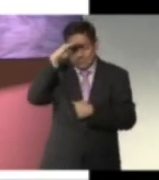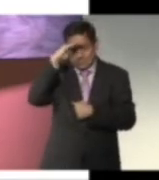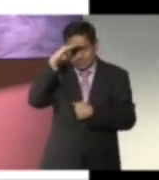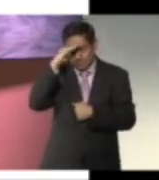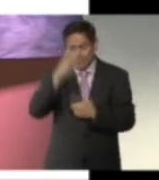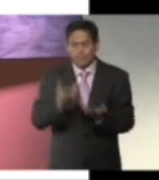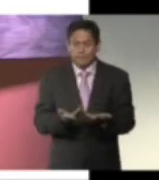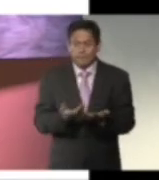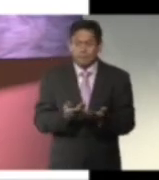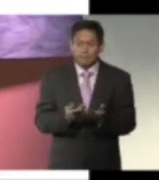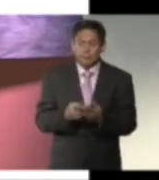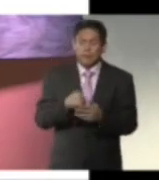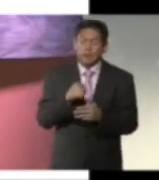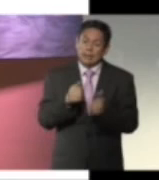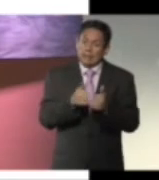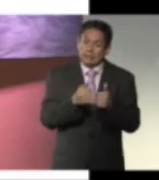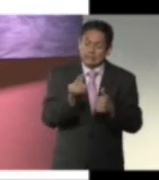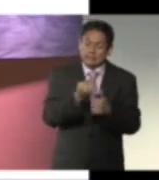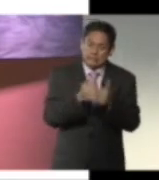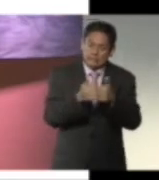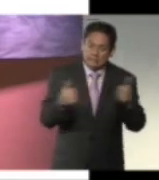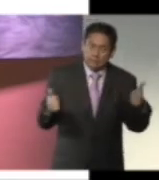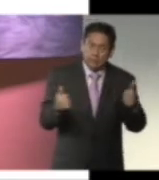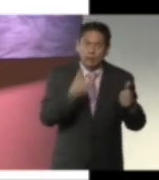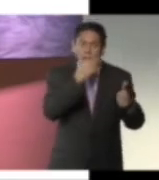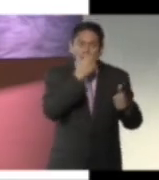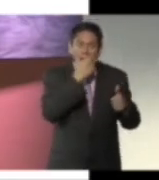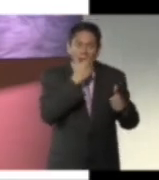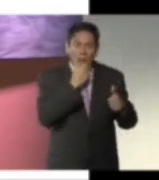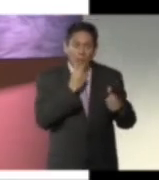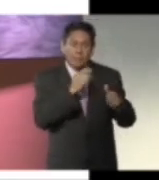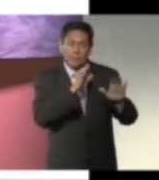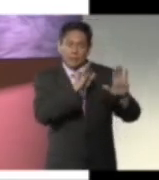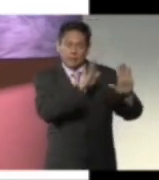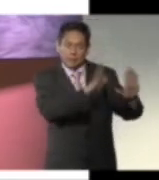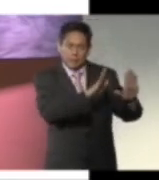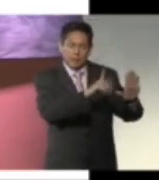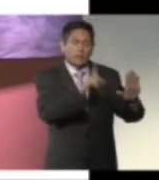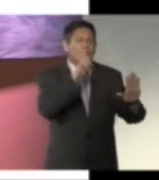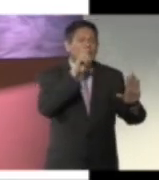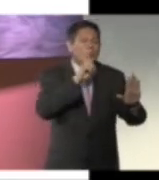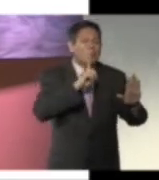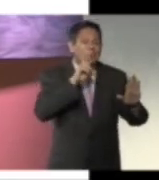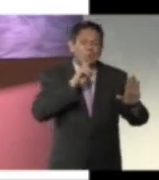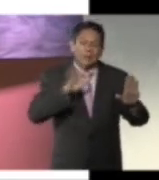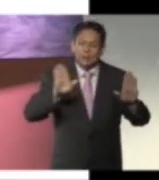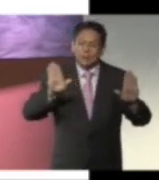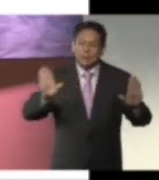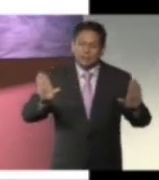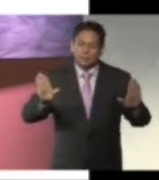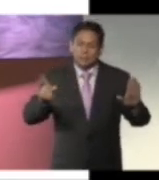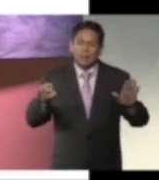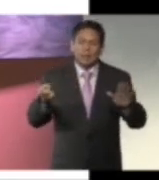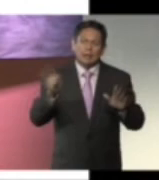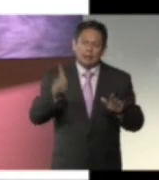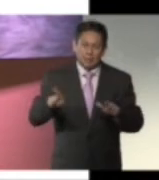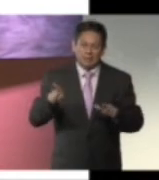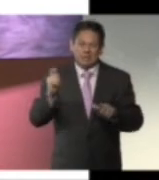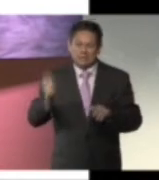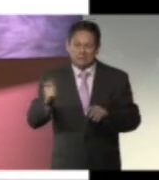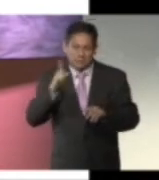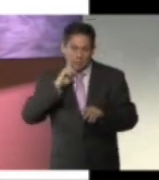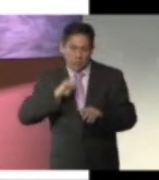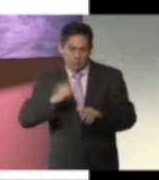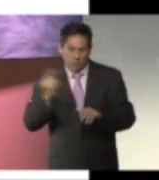indispensable separar las masculinidades de la violencia y la feminidad de la sumisión. De otra